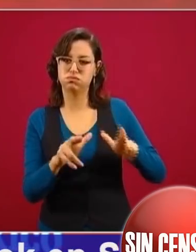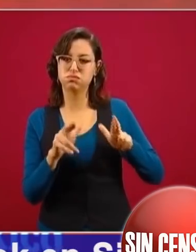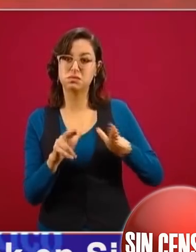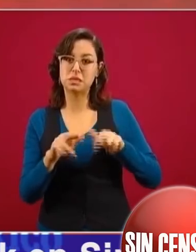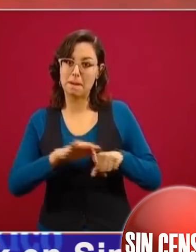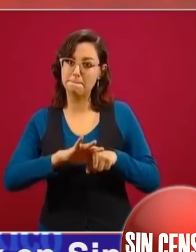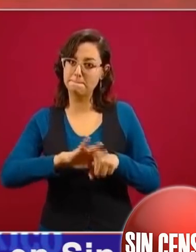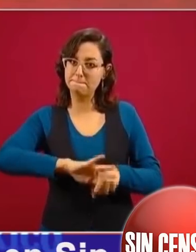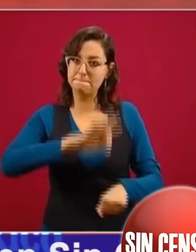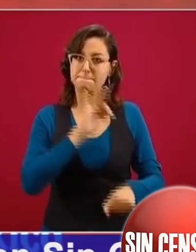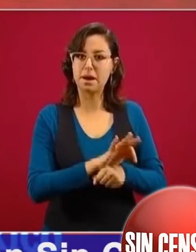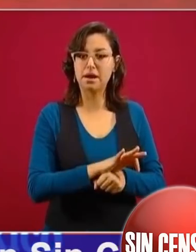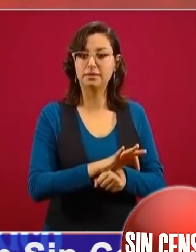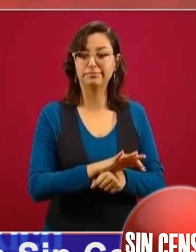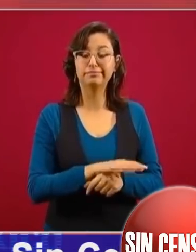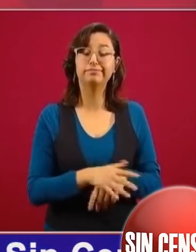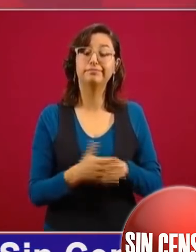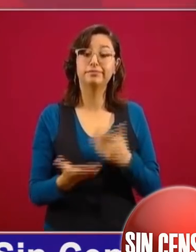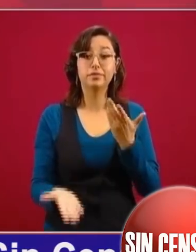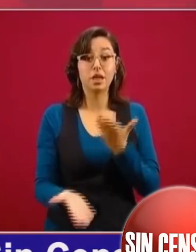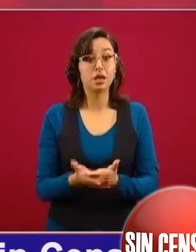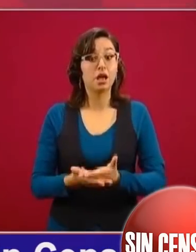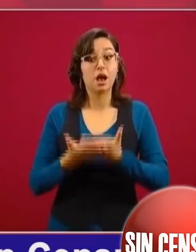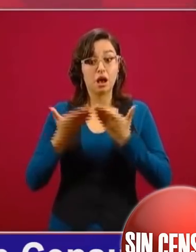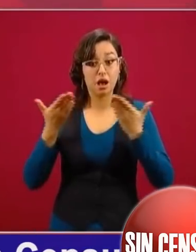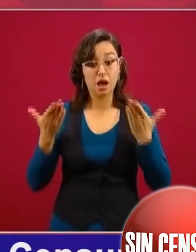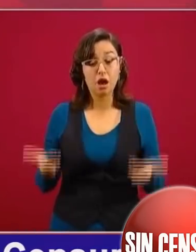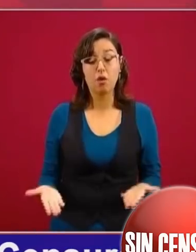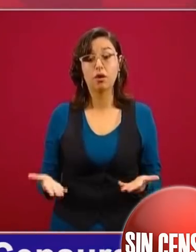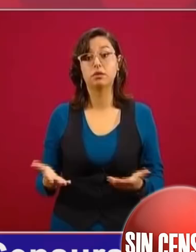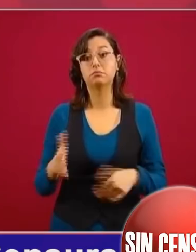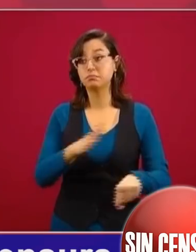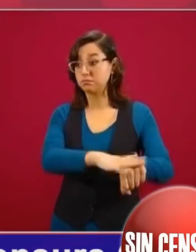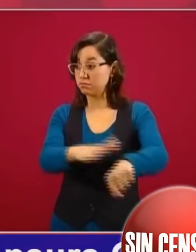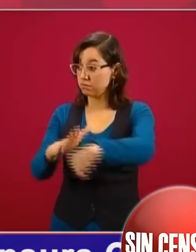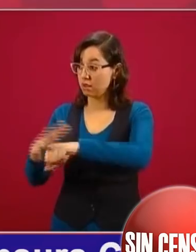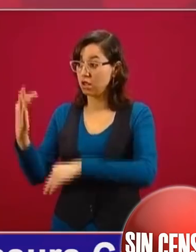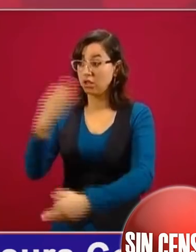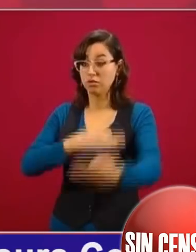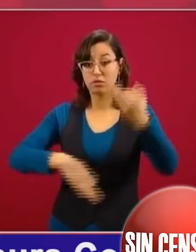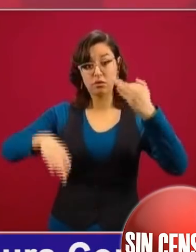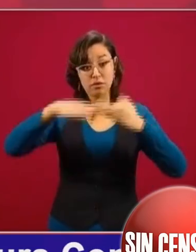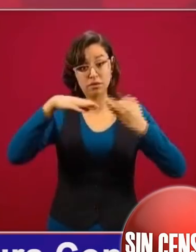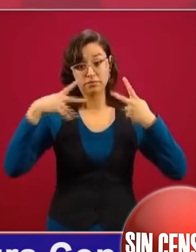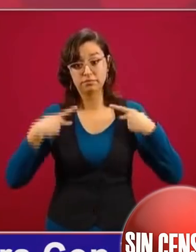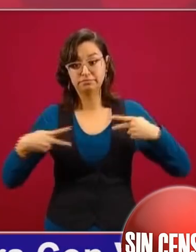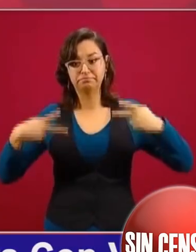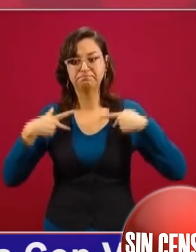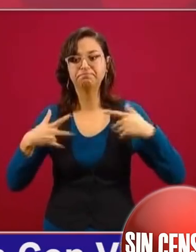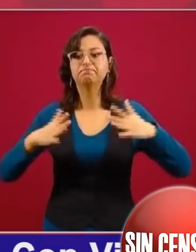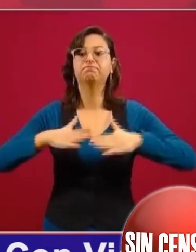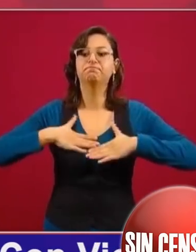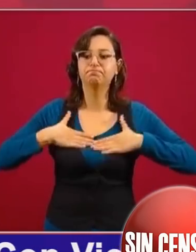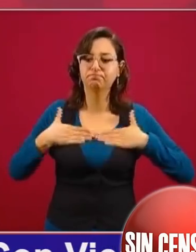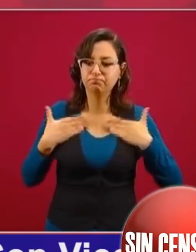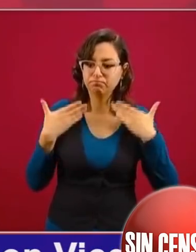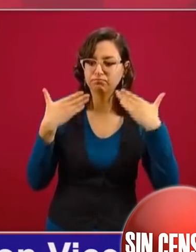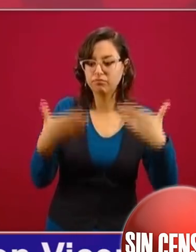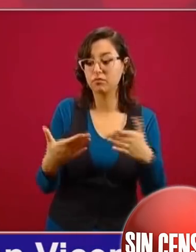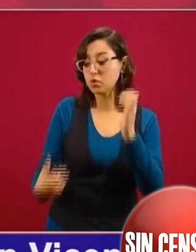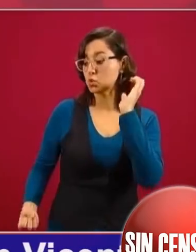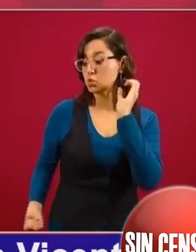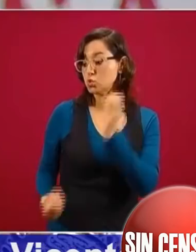que tenga confianza la gente, vamos a salir, es un modelo nuevo,